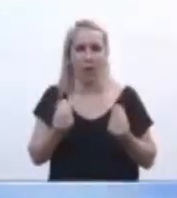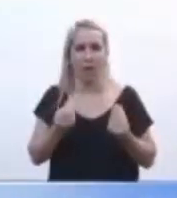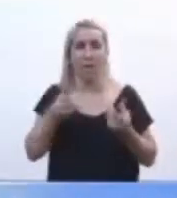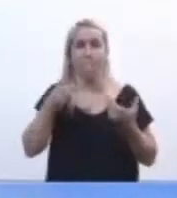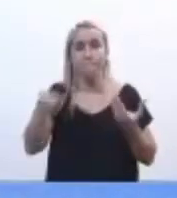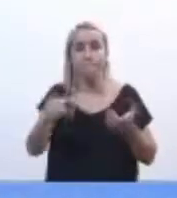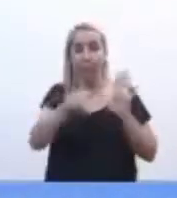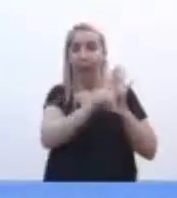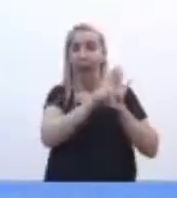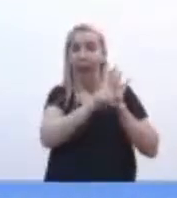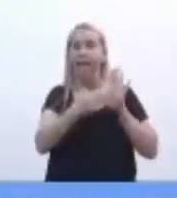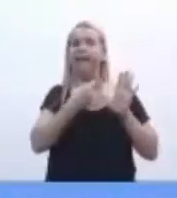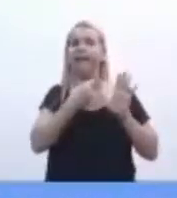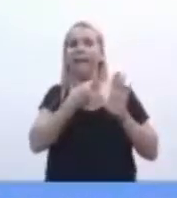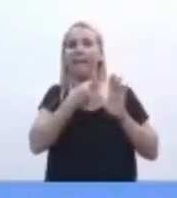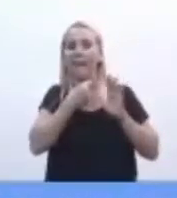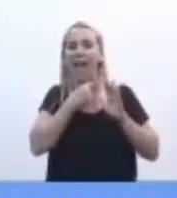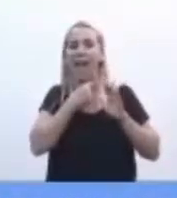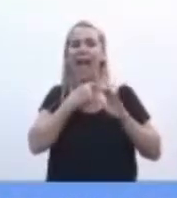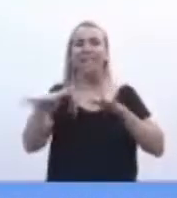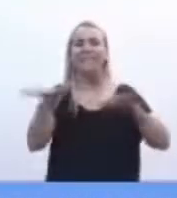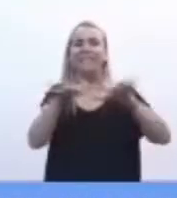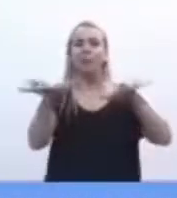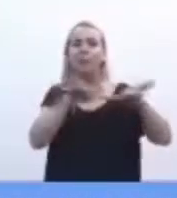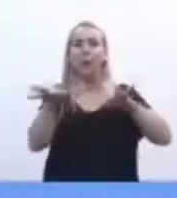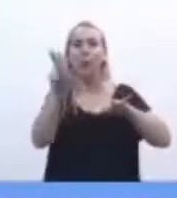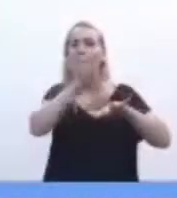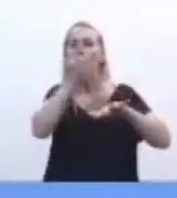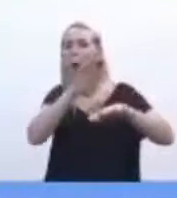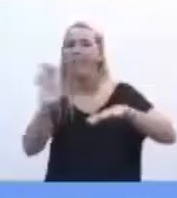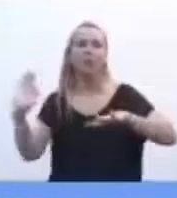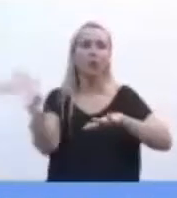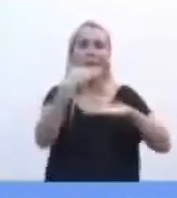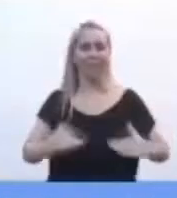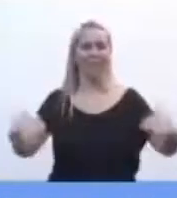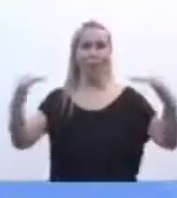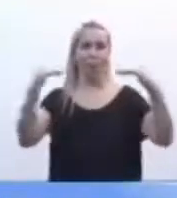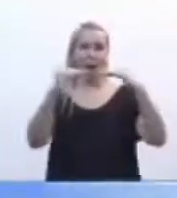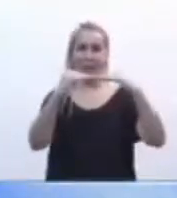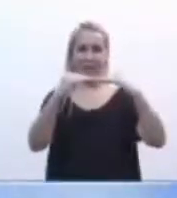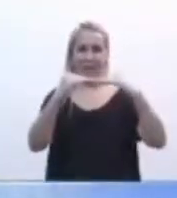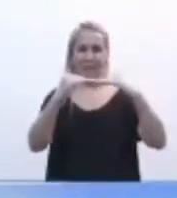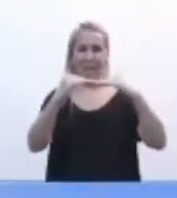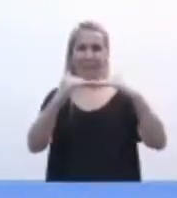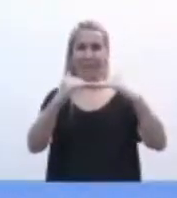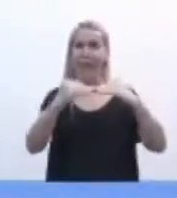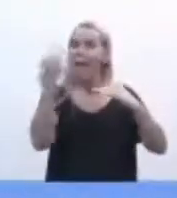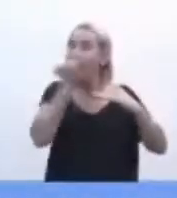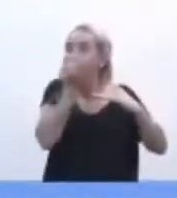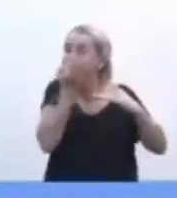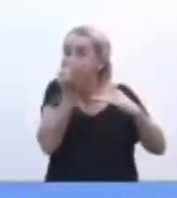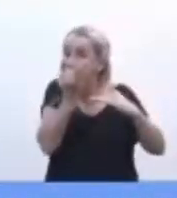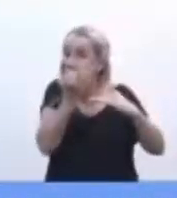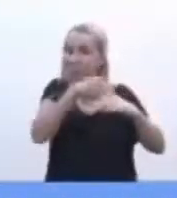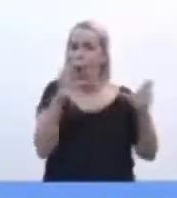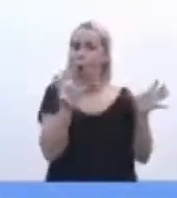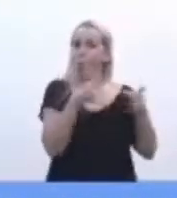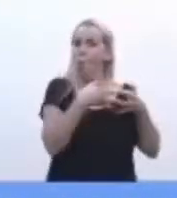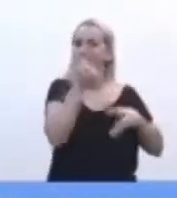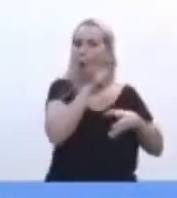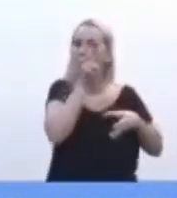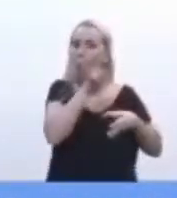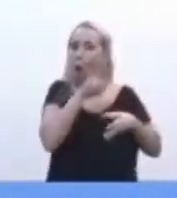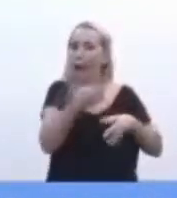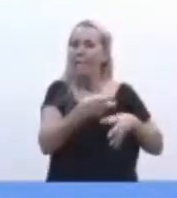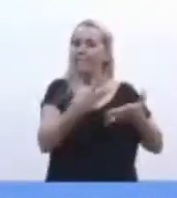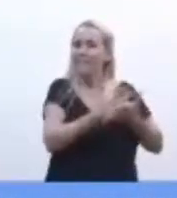busca esta ley igualar las condiciones para todas las mujeres especialmente para aquellas que se encuentran en situación de